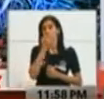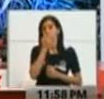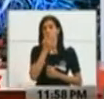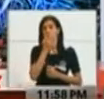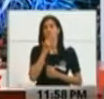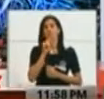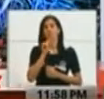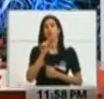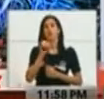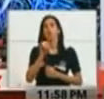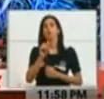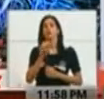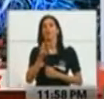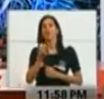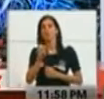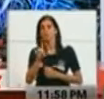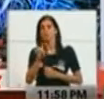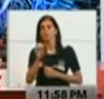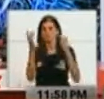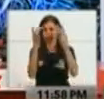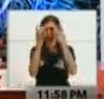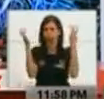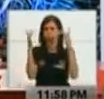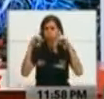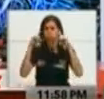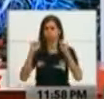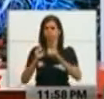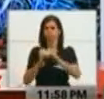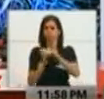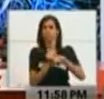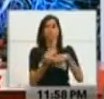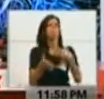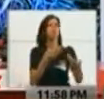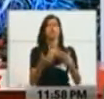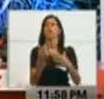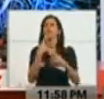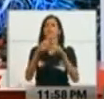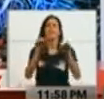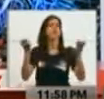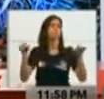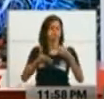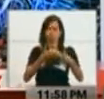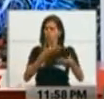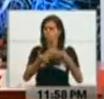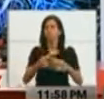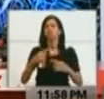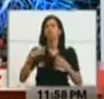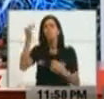Osvaldo Guillén demostró, mire, que es un genio del béisbol. Digan lo que digan, pueden decir lo que quieran.